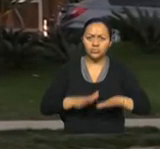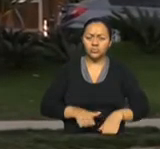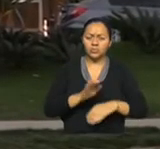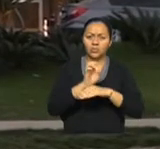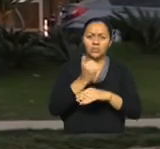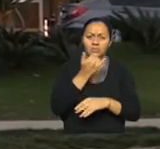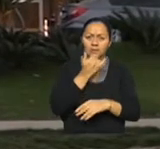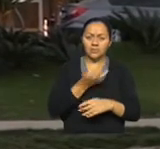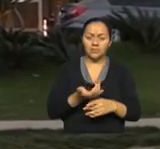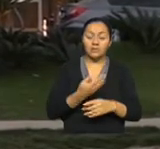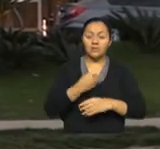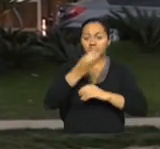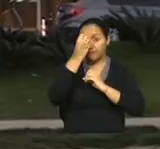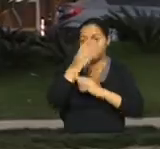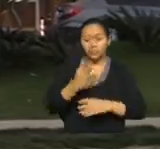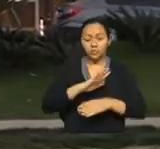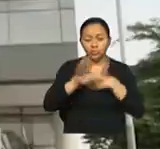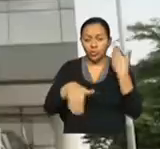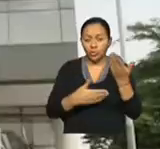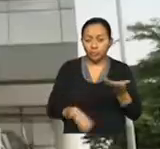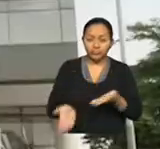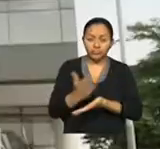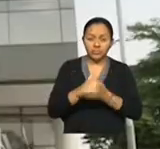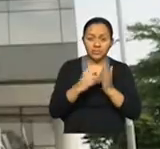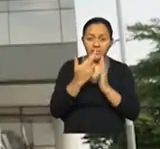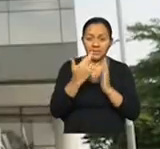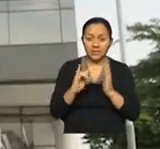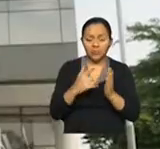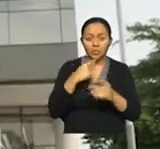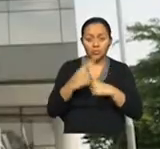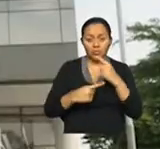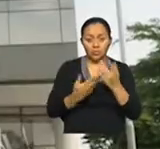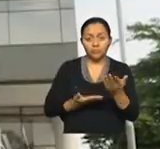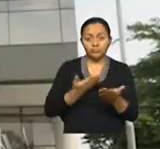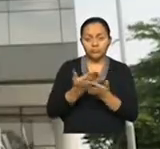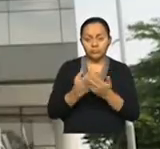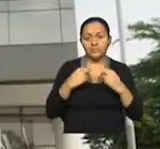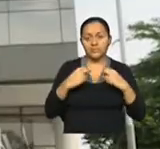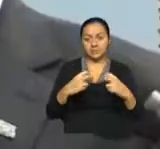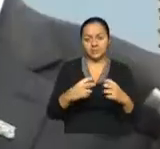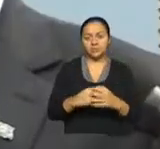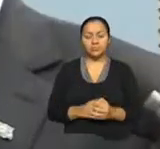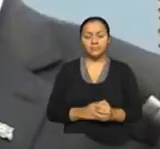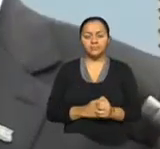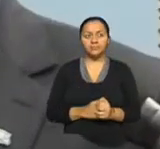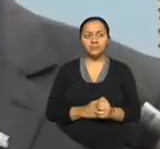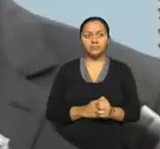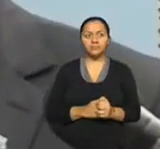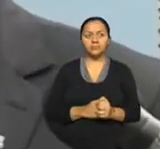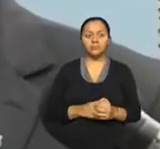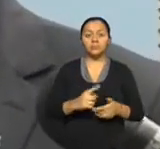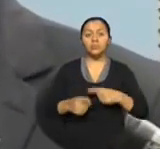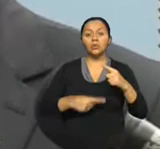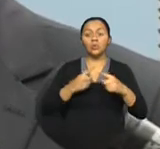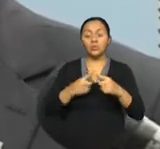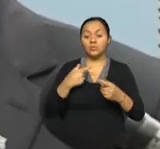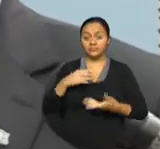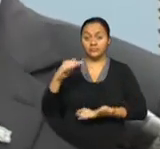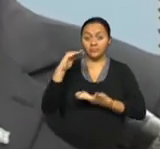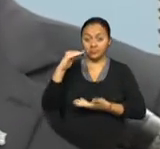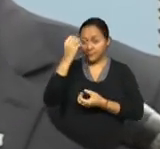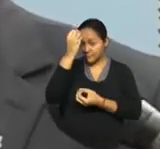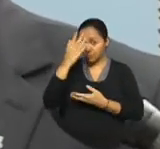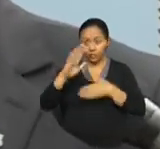Ecuador. La información recogida por el SRI estará a disposición de las investigaciones. Servirán para la Fiscalía, para el